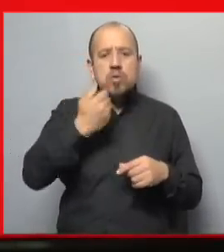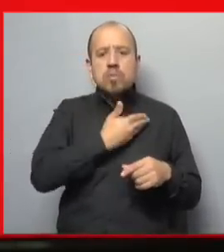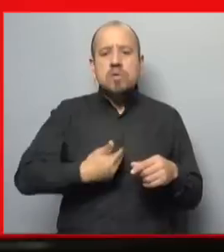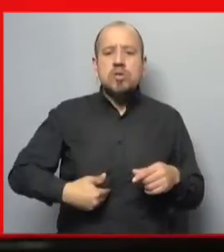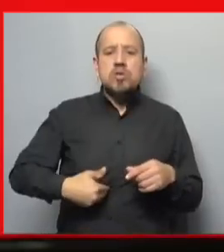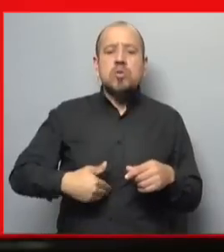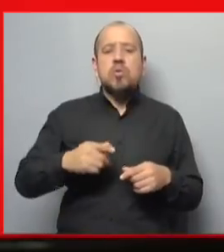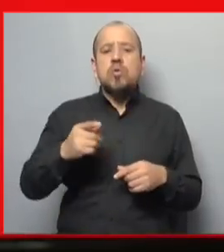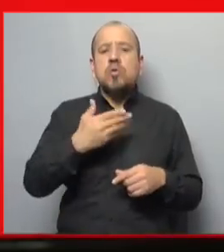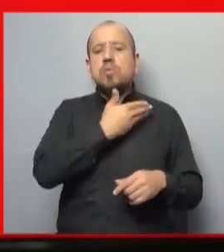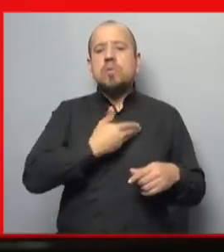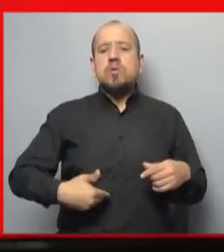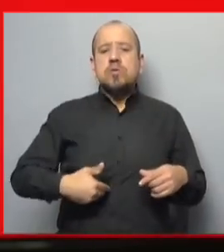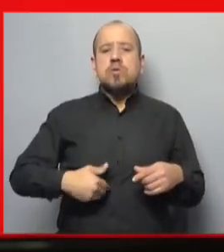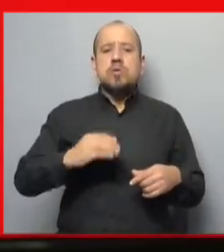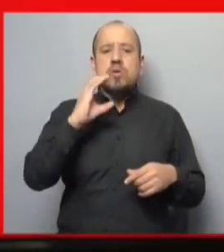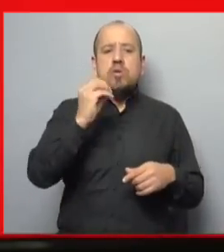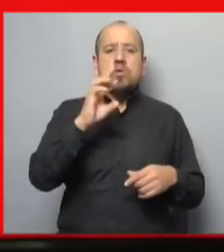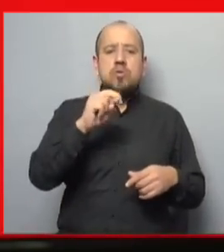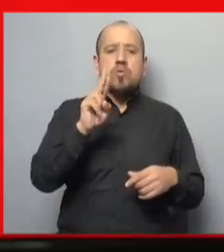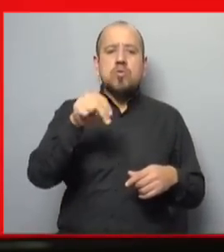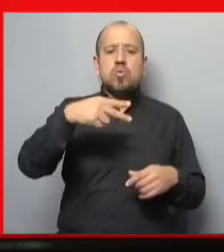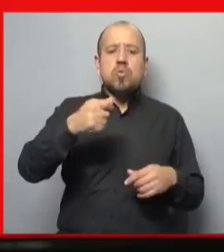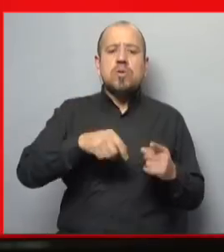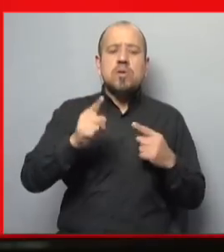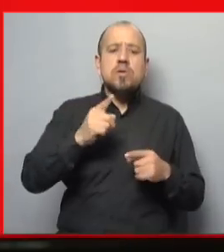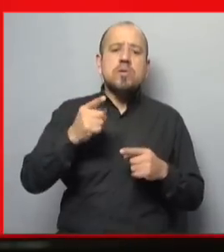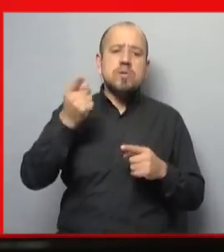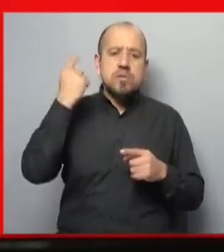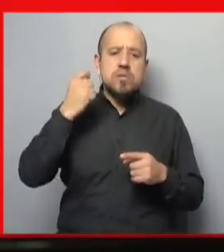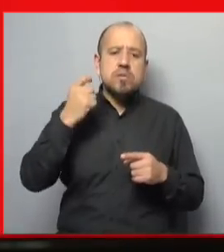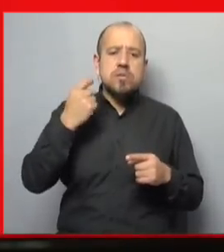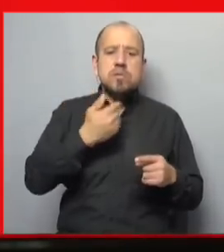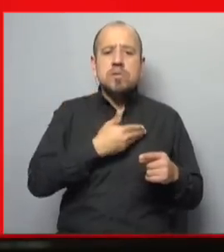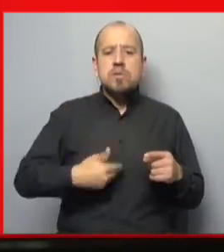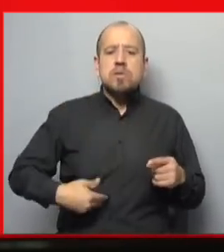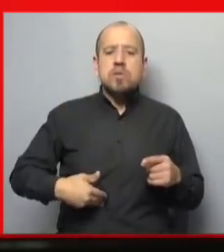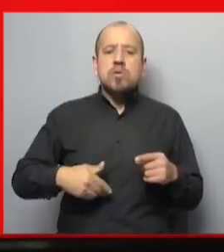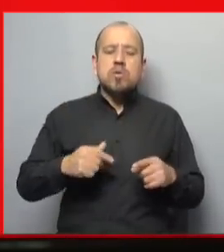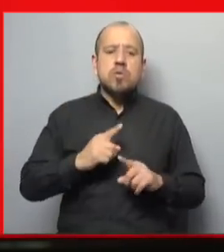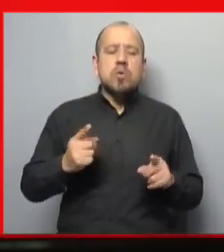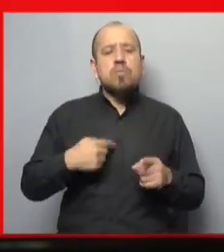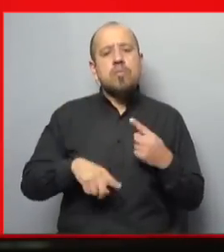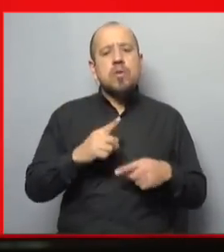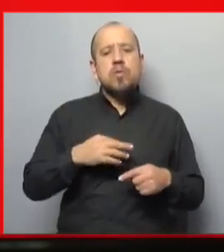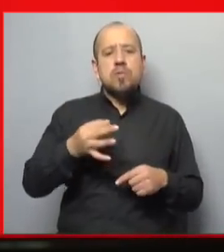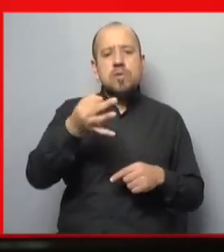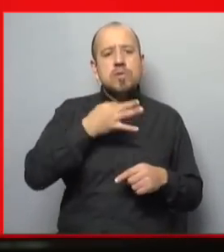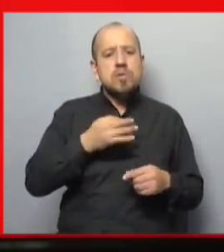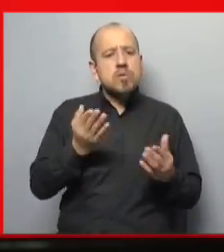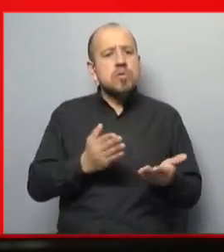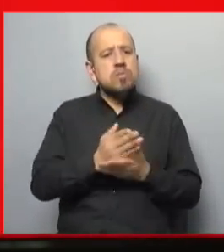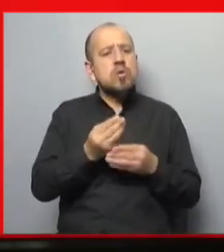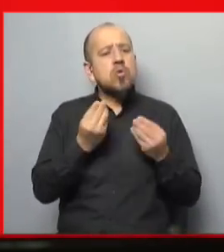augusto lendorio el presidente el deportivo la coruña digamos eterno ya no es pero decía siempre